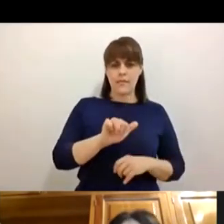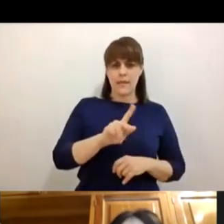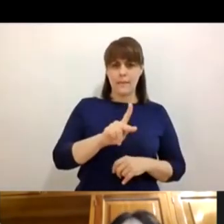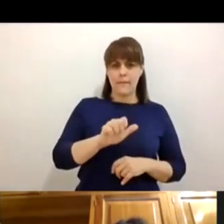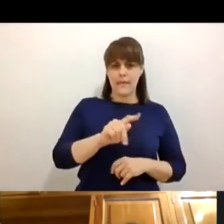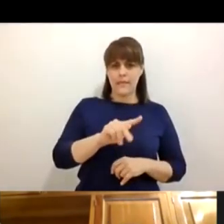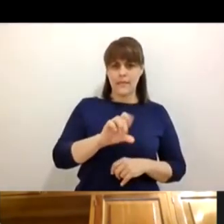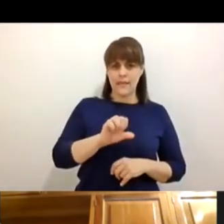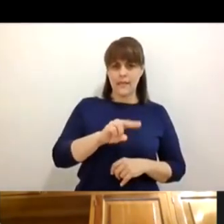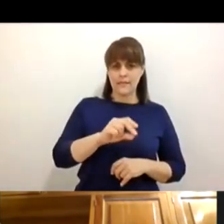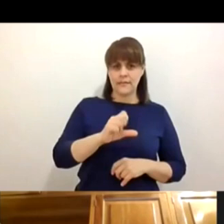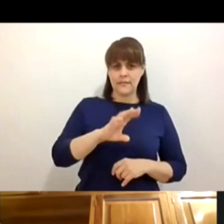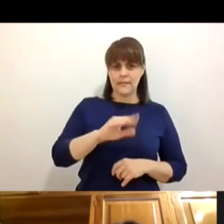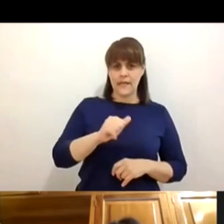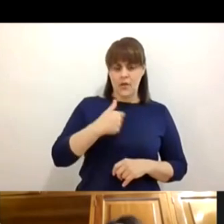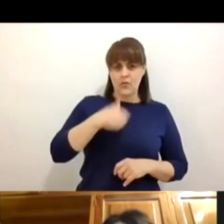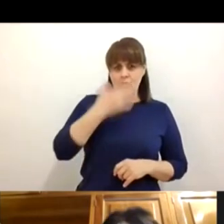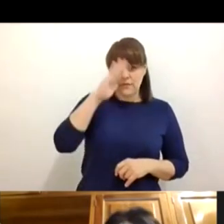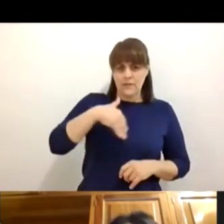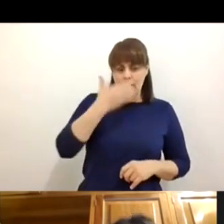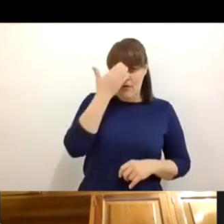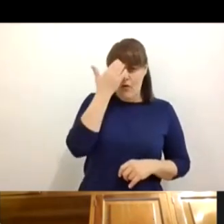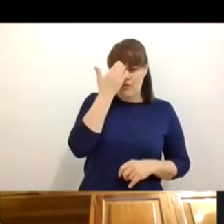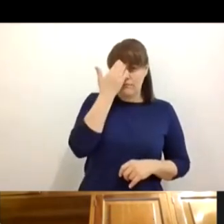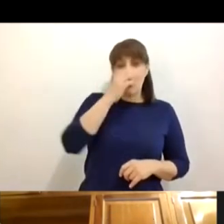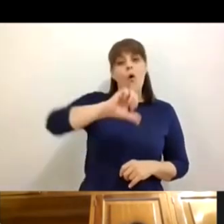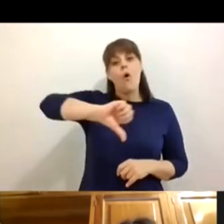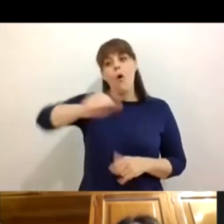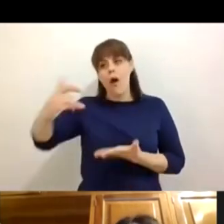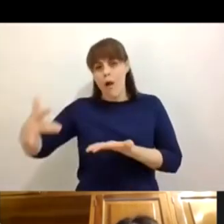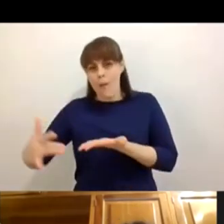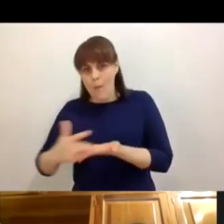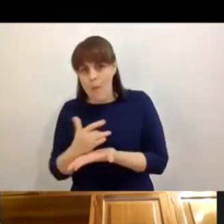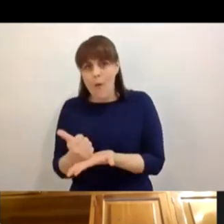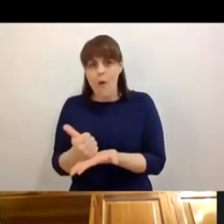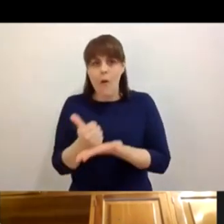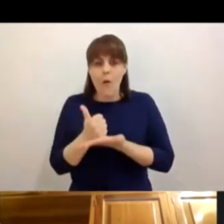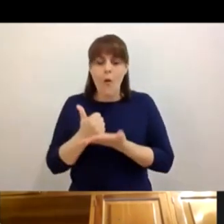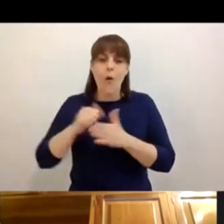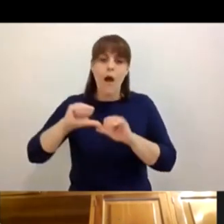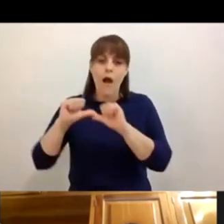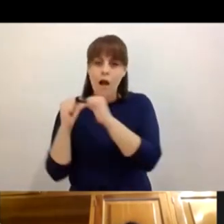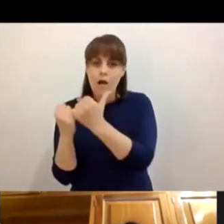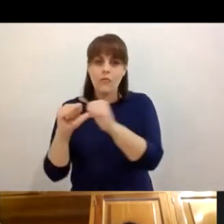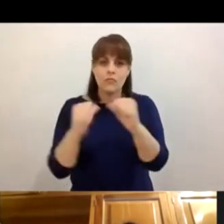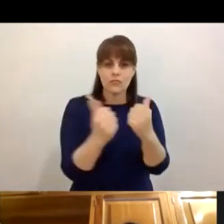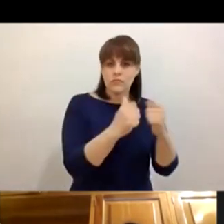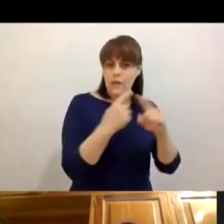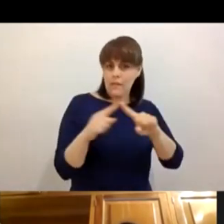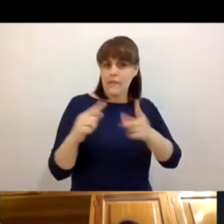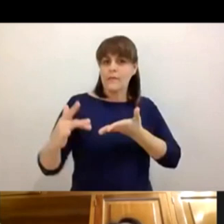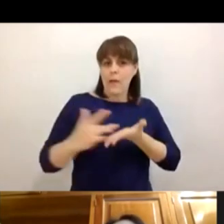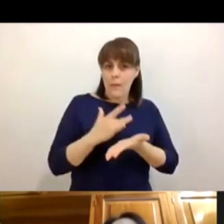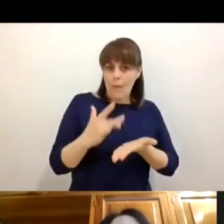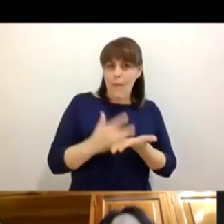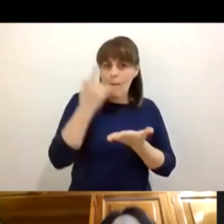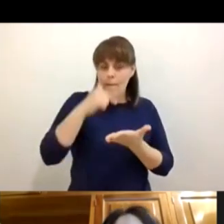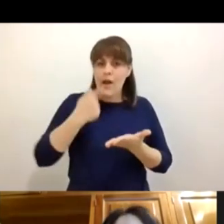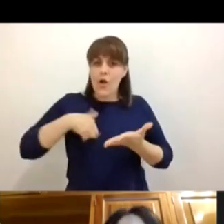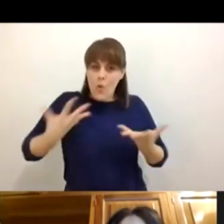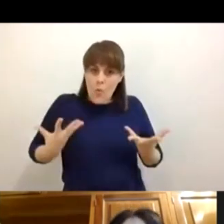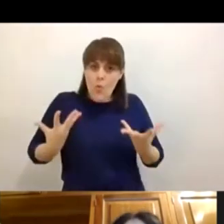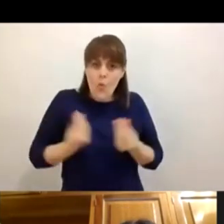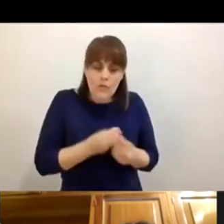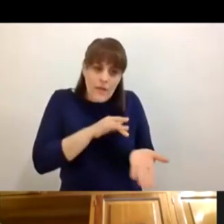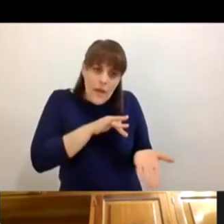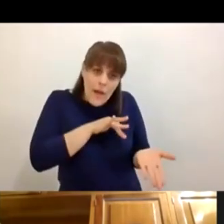otras instituciones de la sociedad civil, de gobierno, ¿no? Justo para poder dar una intervención integral a